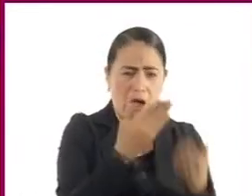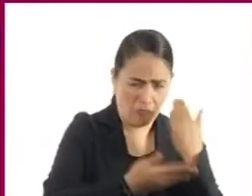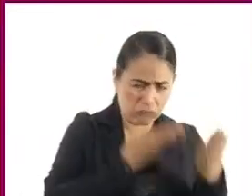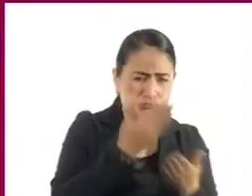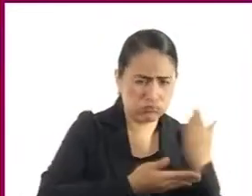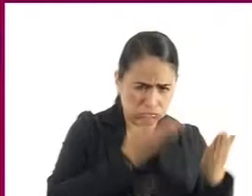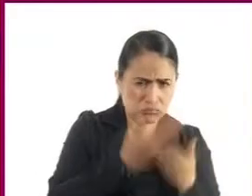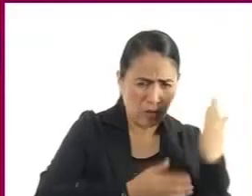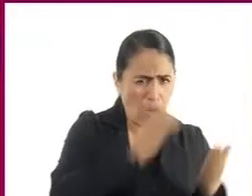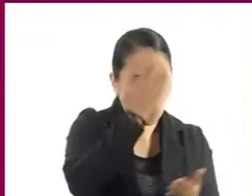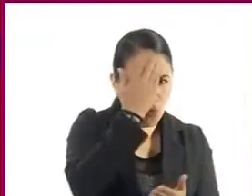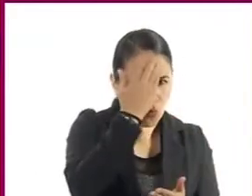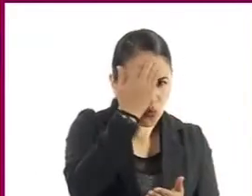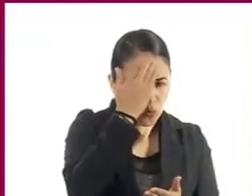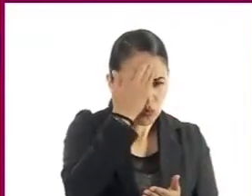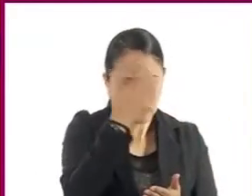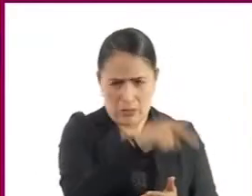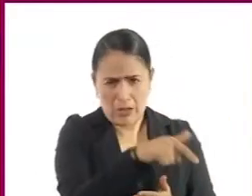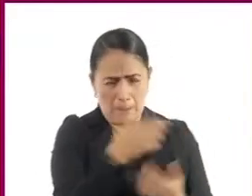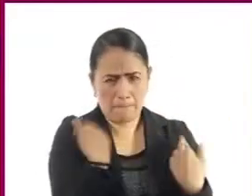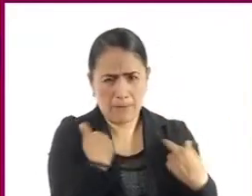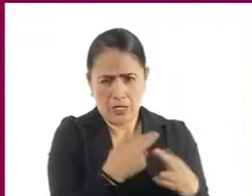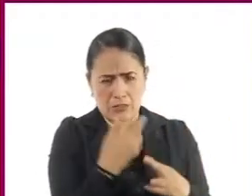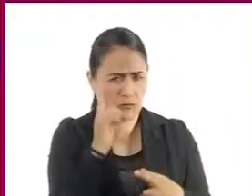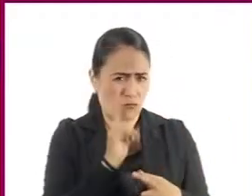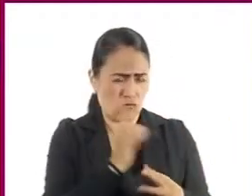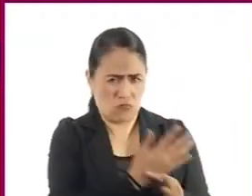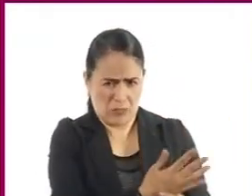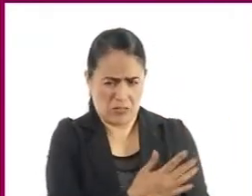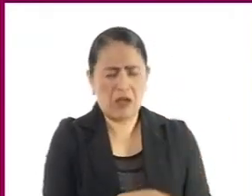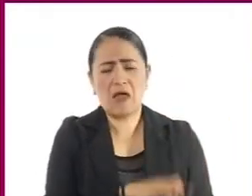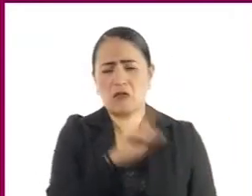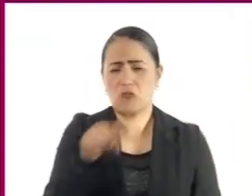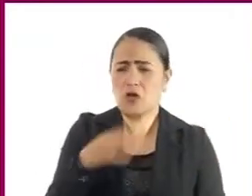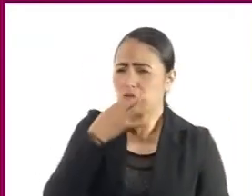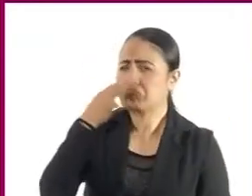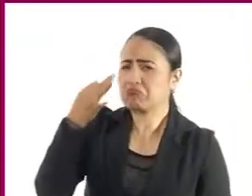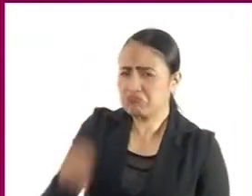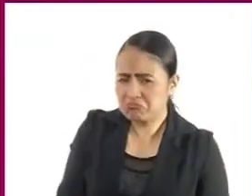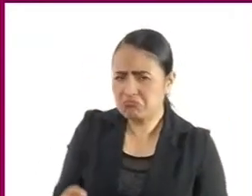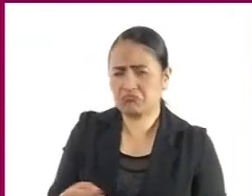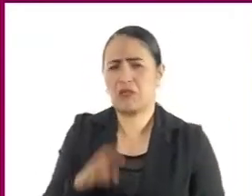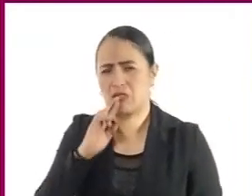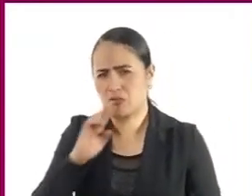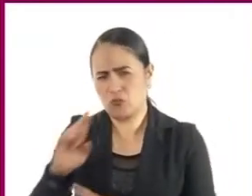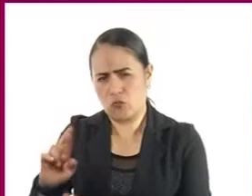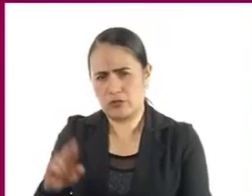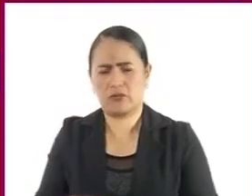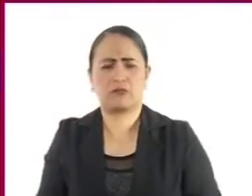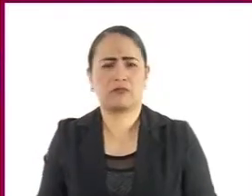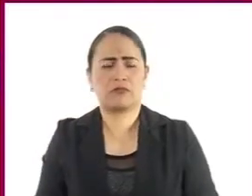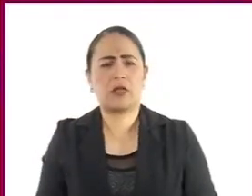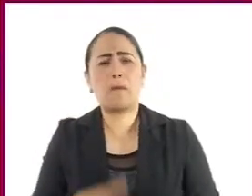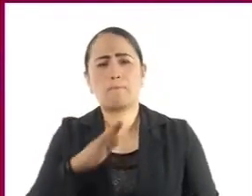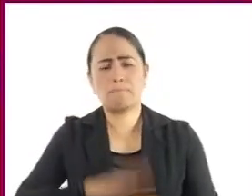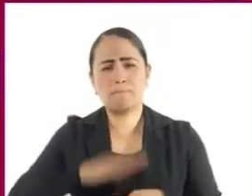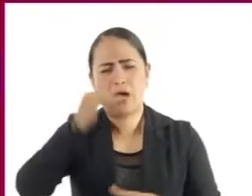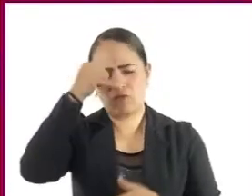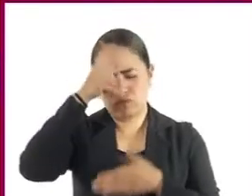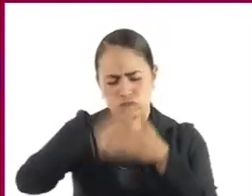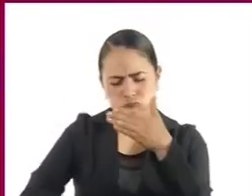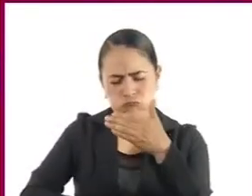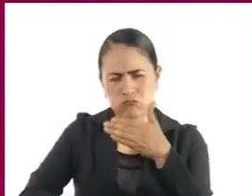los conocimientos para responder de primera mano su duda. Y para ampliar lo que le dijo, veamos la